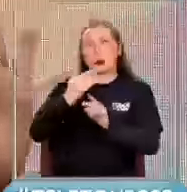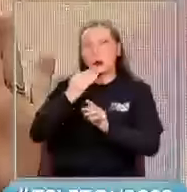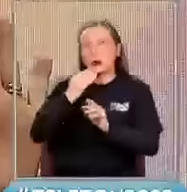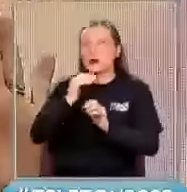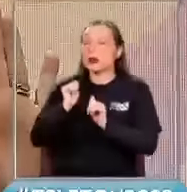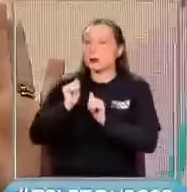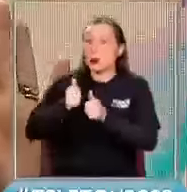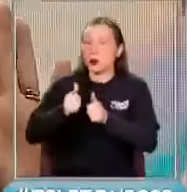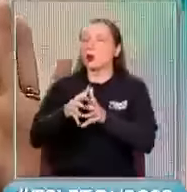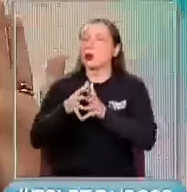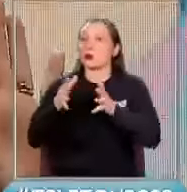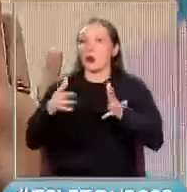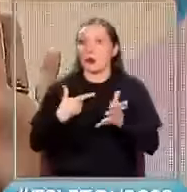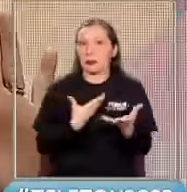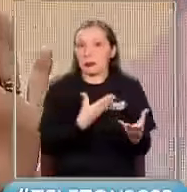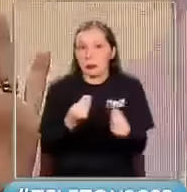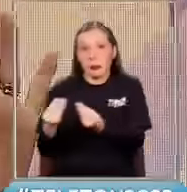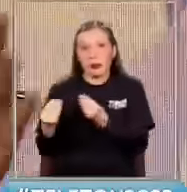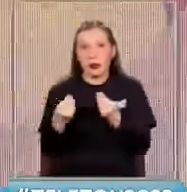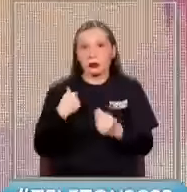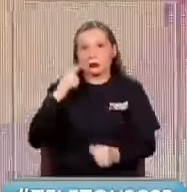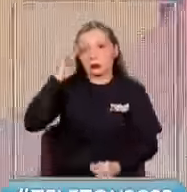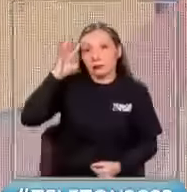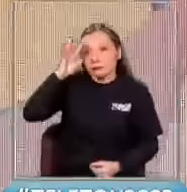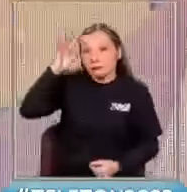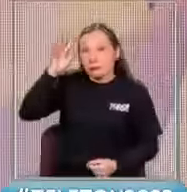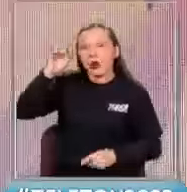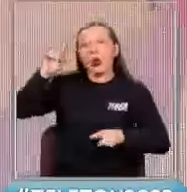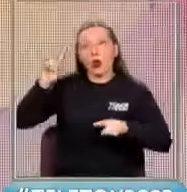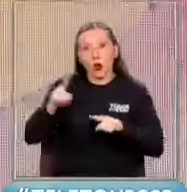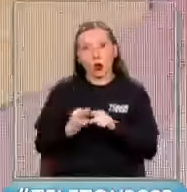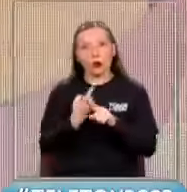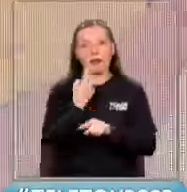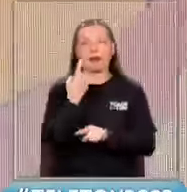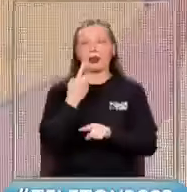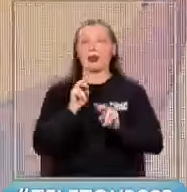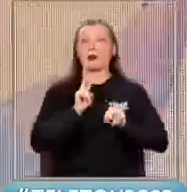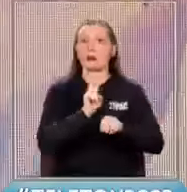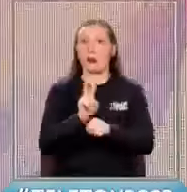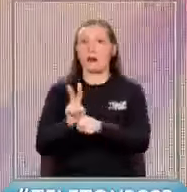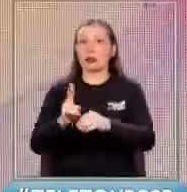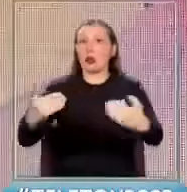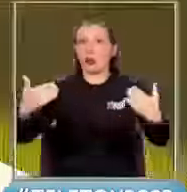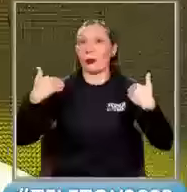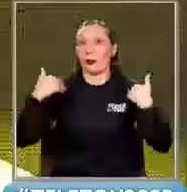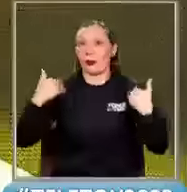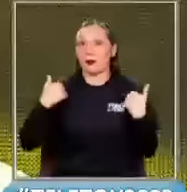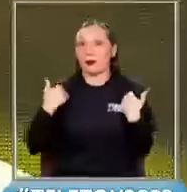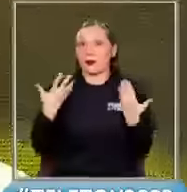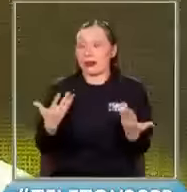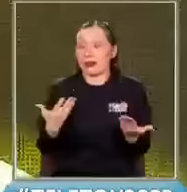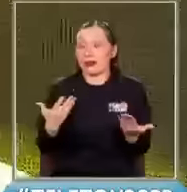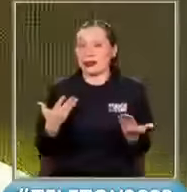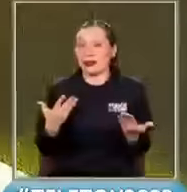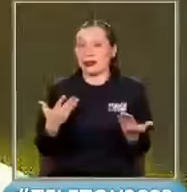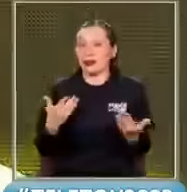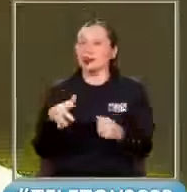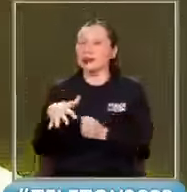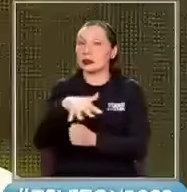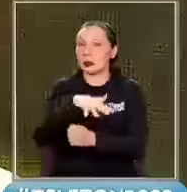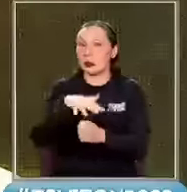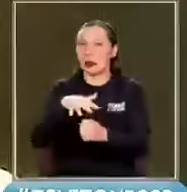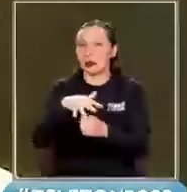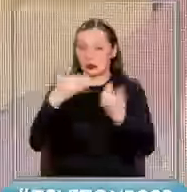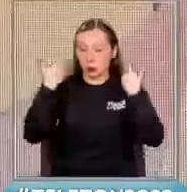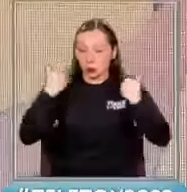vencer varios miedos, porque me imagino que convertirte nuevamente en un profesor de educación física con una situación en